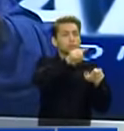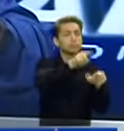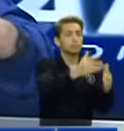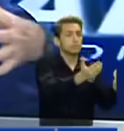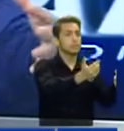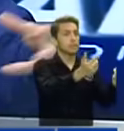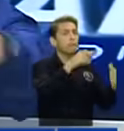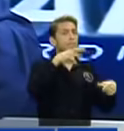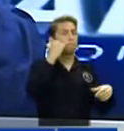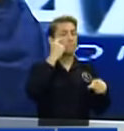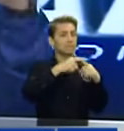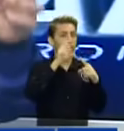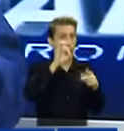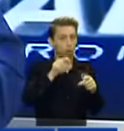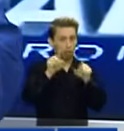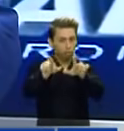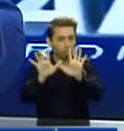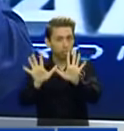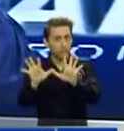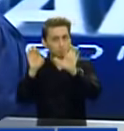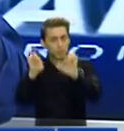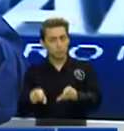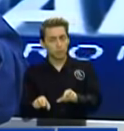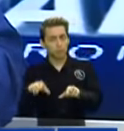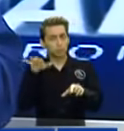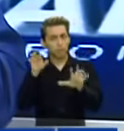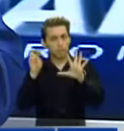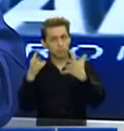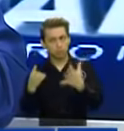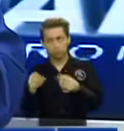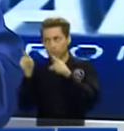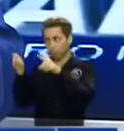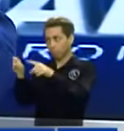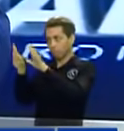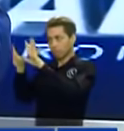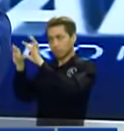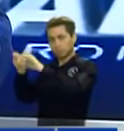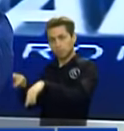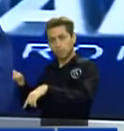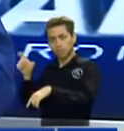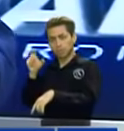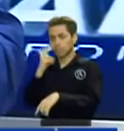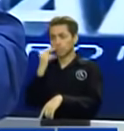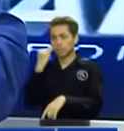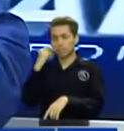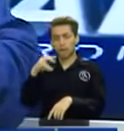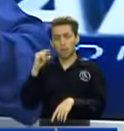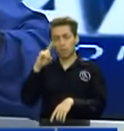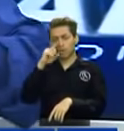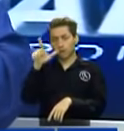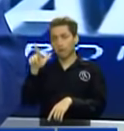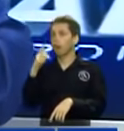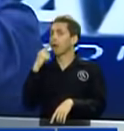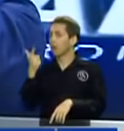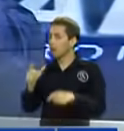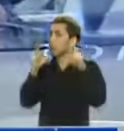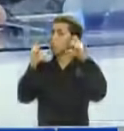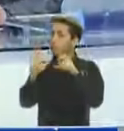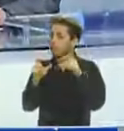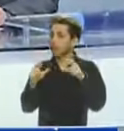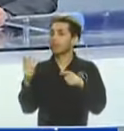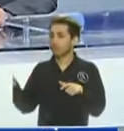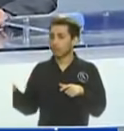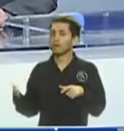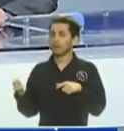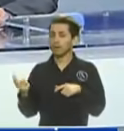Es cierto, Villanueva es muy grande, Misco es muy grande, 10 casos es muy poco, pero esta es una advertencia para que tengamos cuidado, nada más, no es para jalarnos